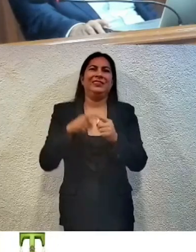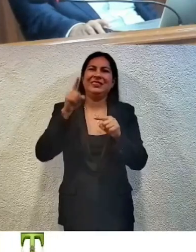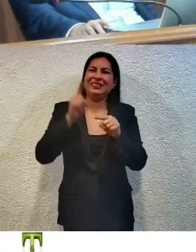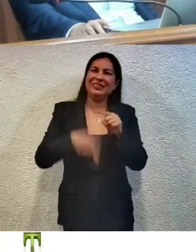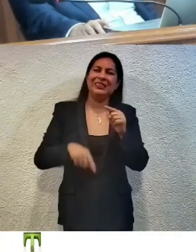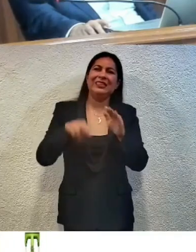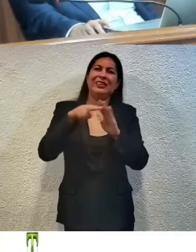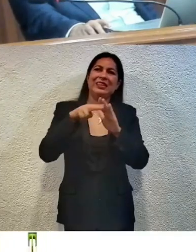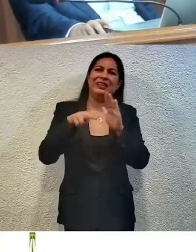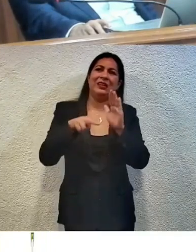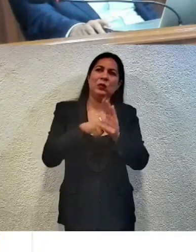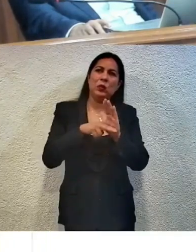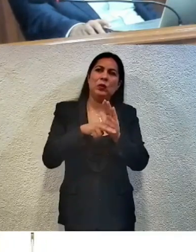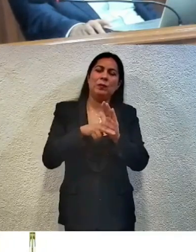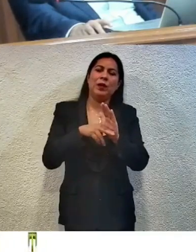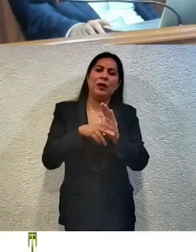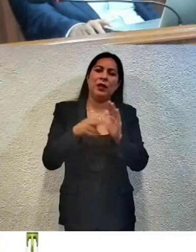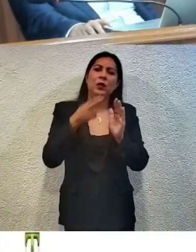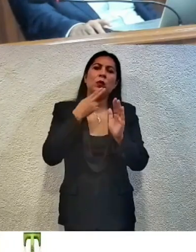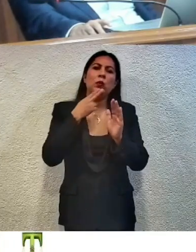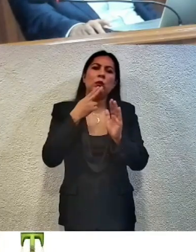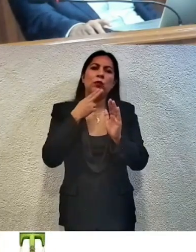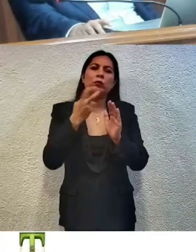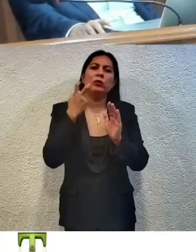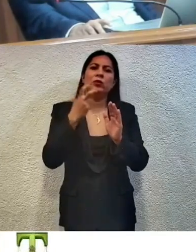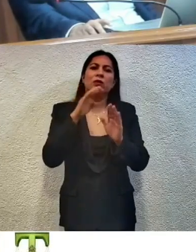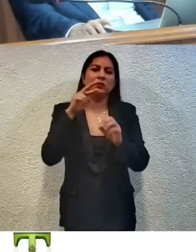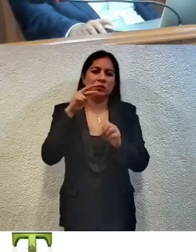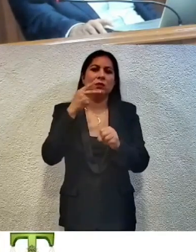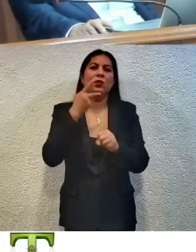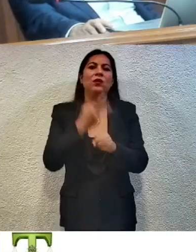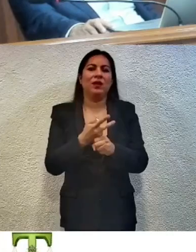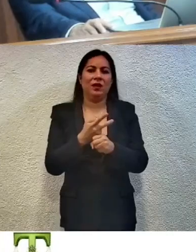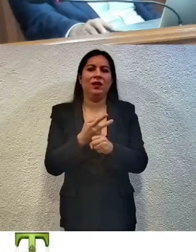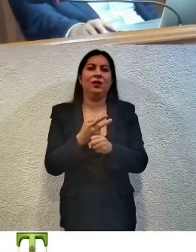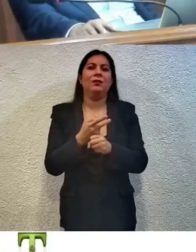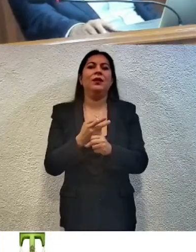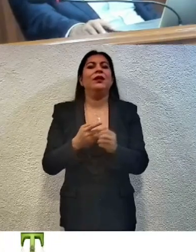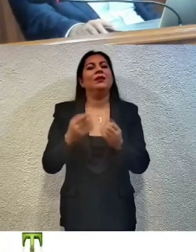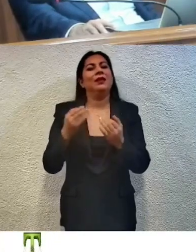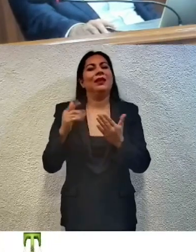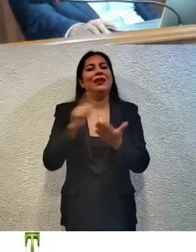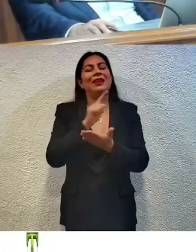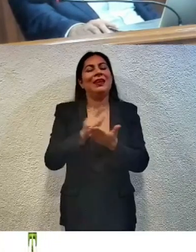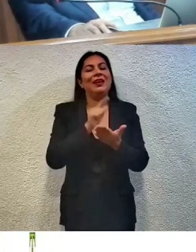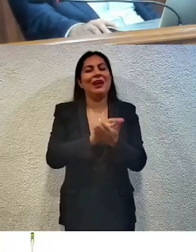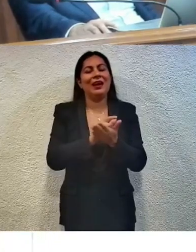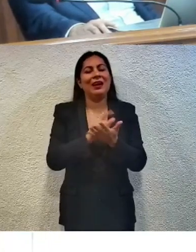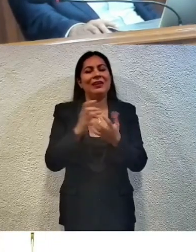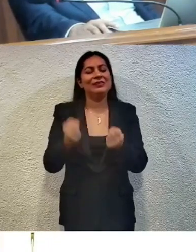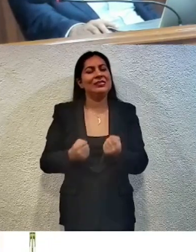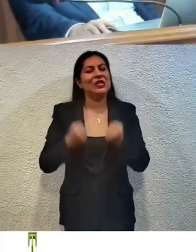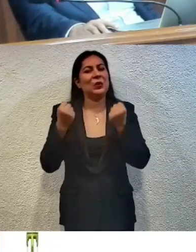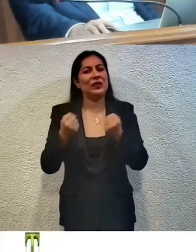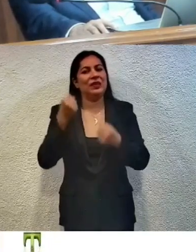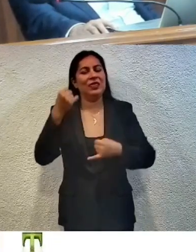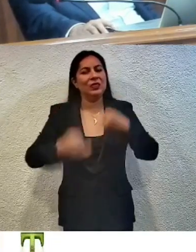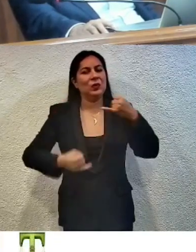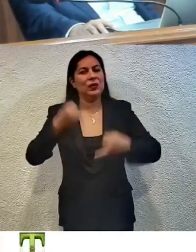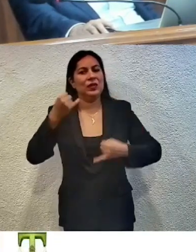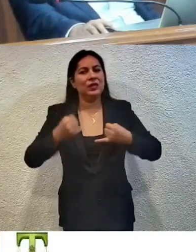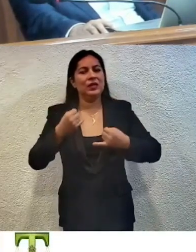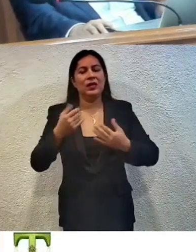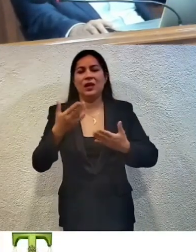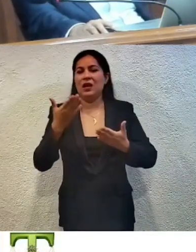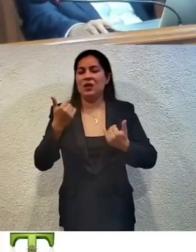la normatividad aplicable y con ello se vulnera el principio de legalidad y certeza jurídica al